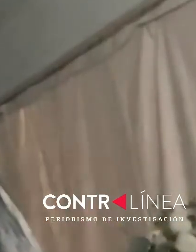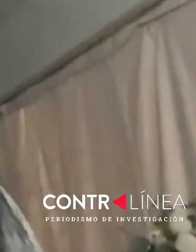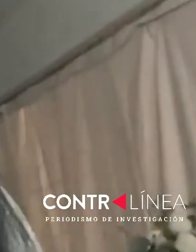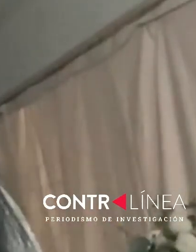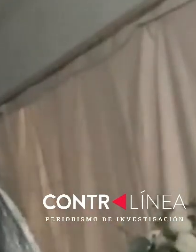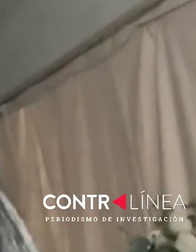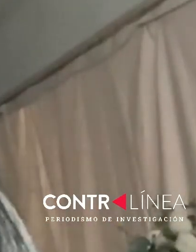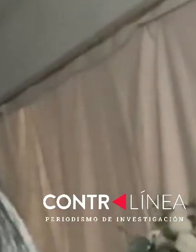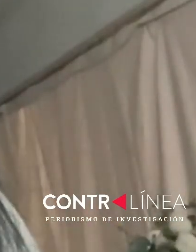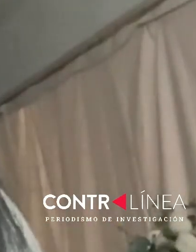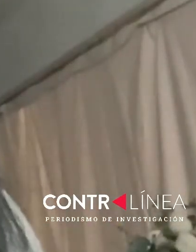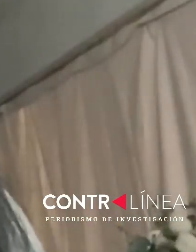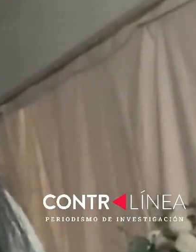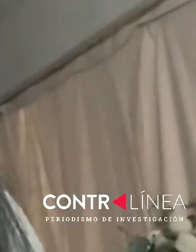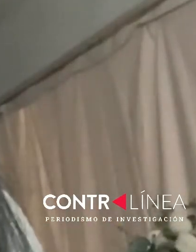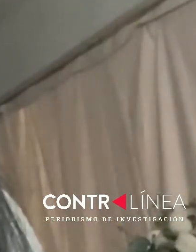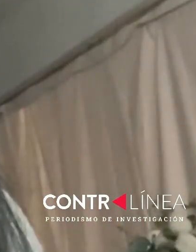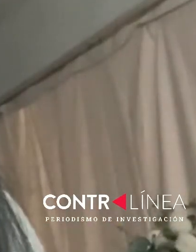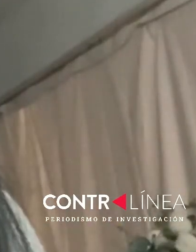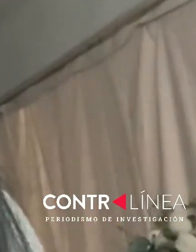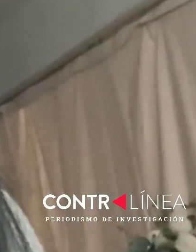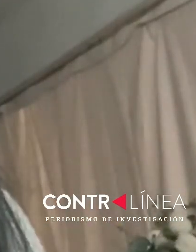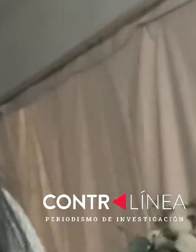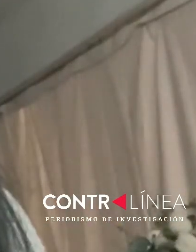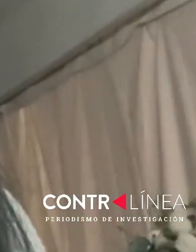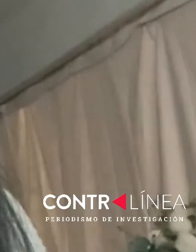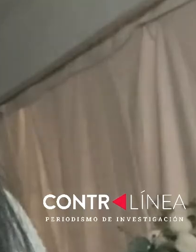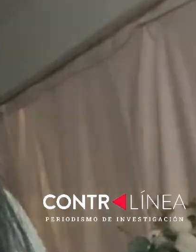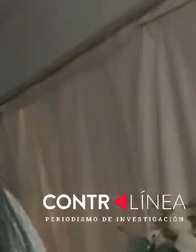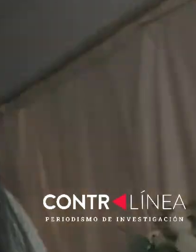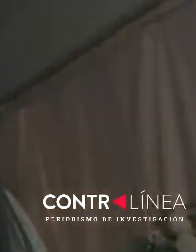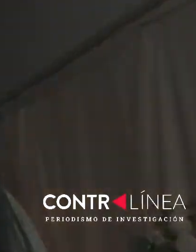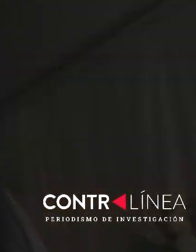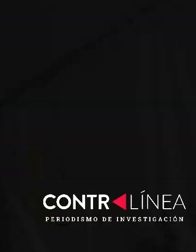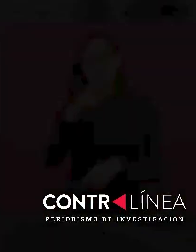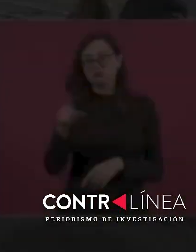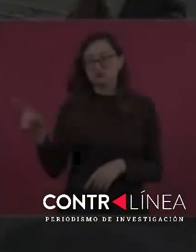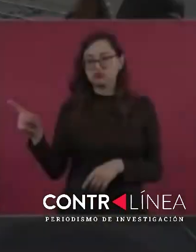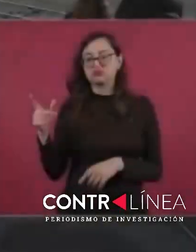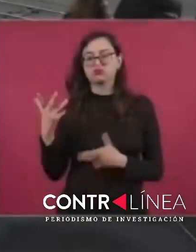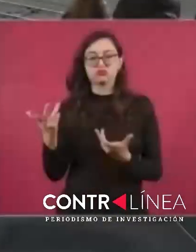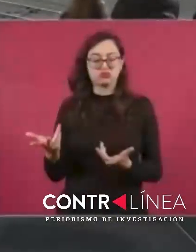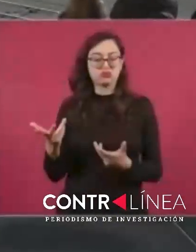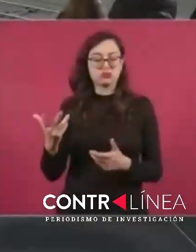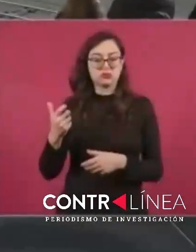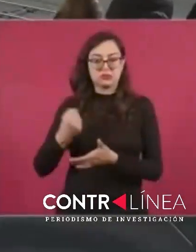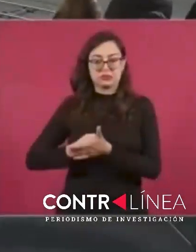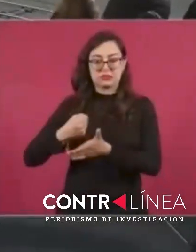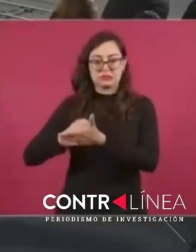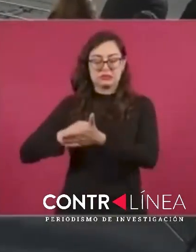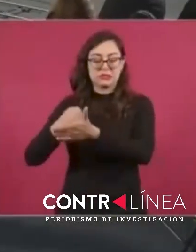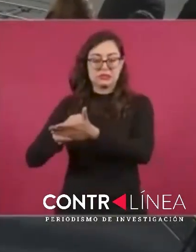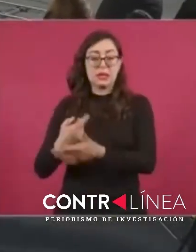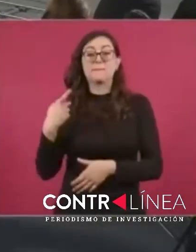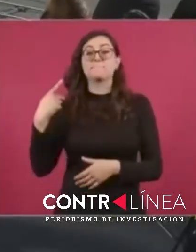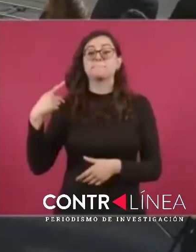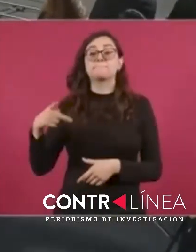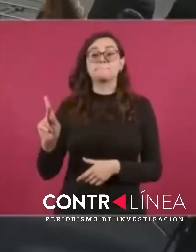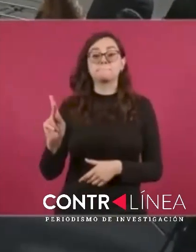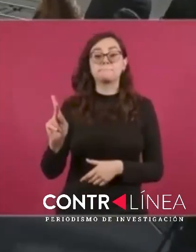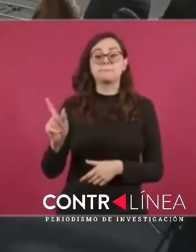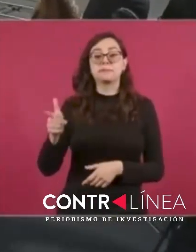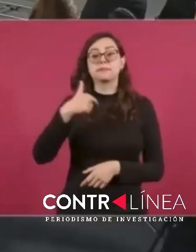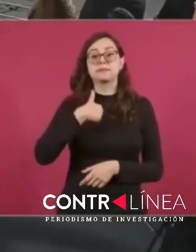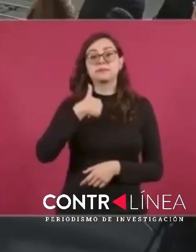para liberar a los pueblos. Vamos a escuchar lo que dijo el presidente López Obrador. Aquí lo que quiero destacar es cómo el